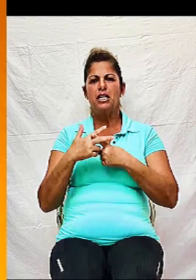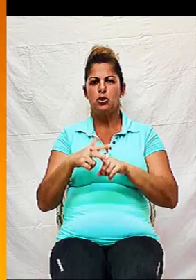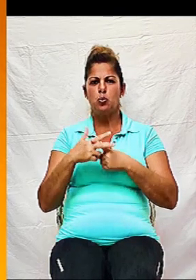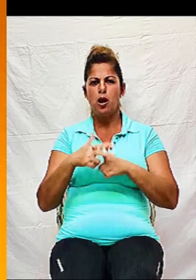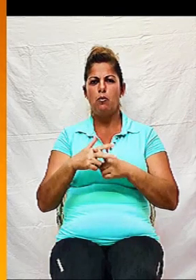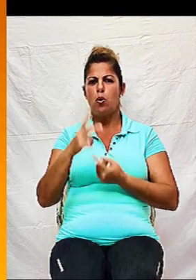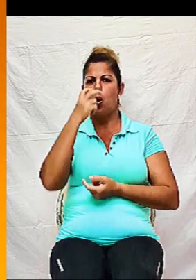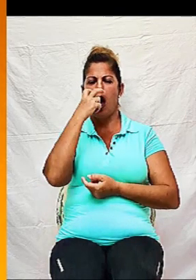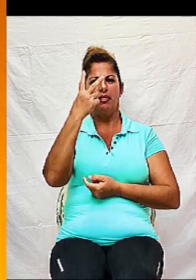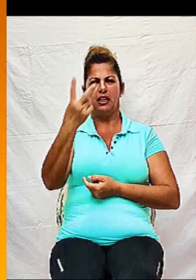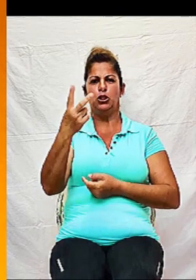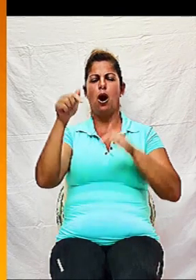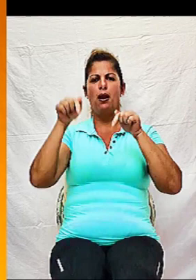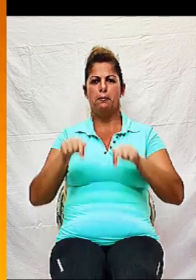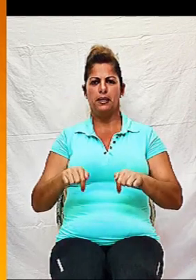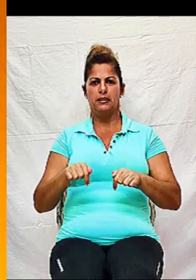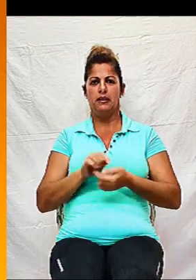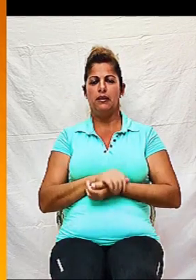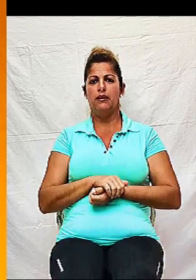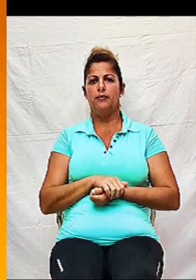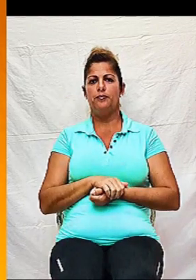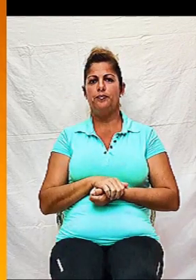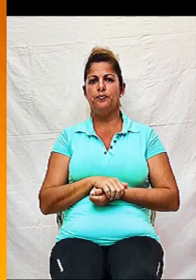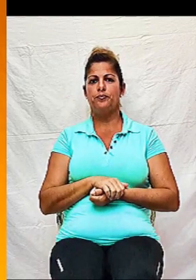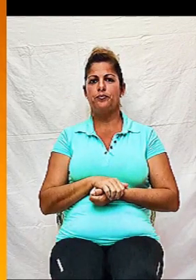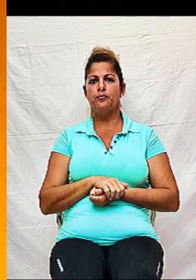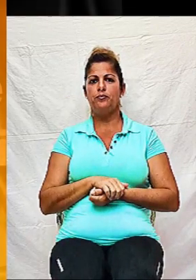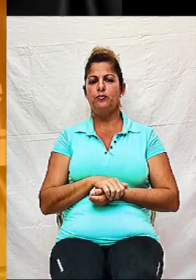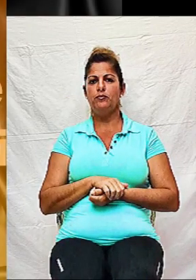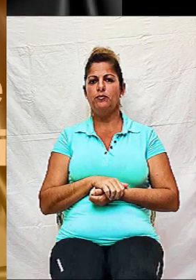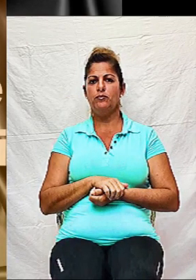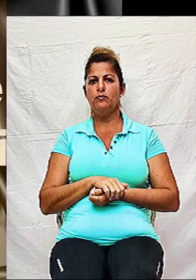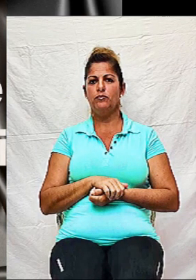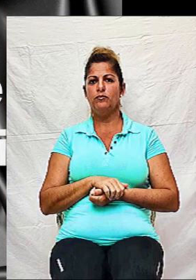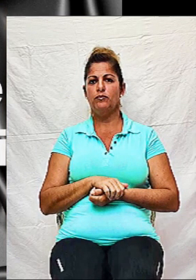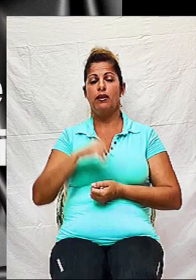¿Qué resuelvo con la atención al presente?